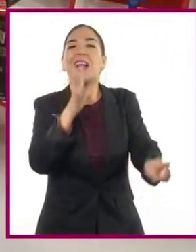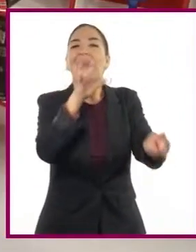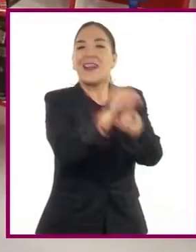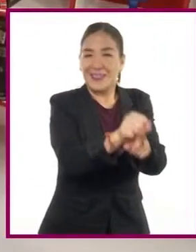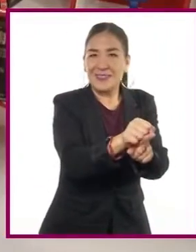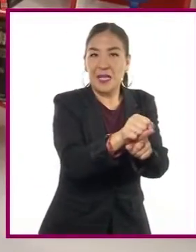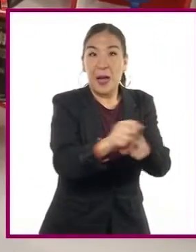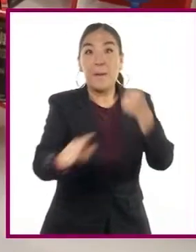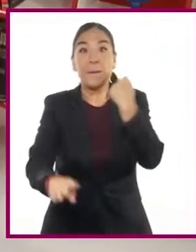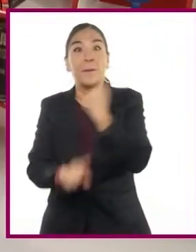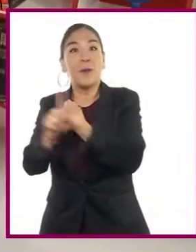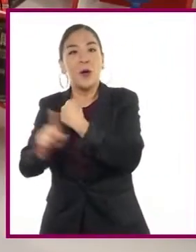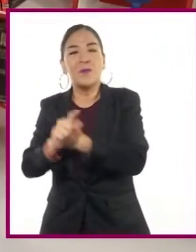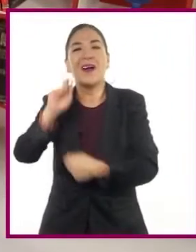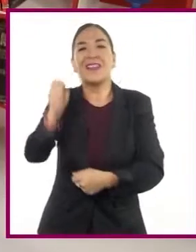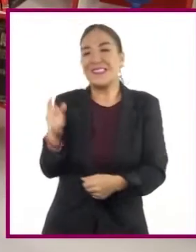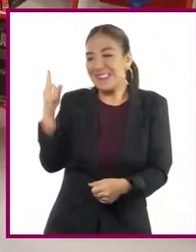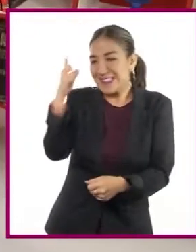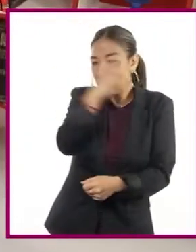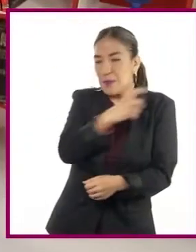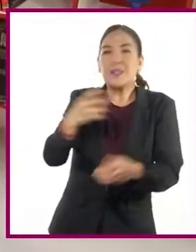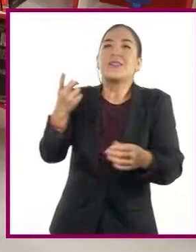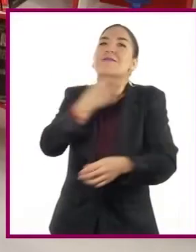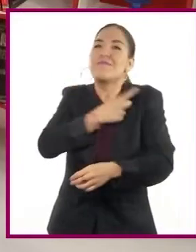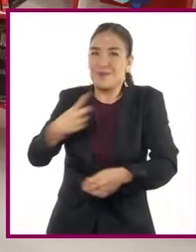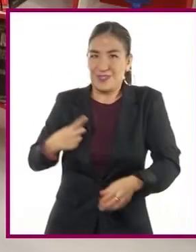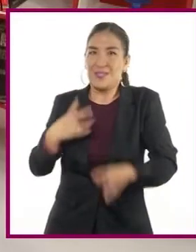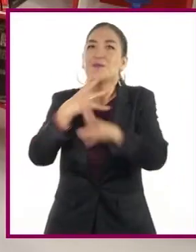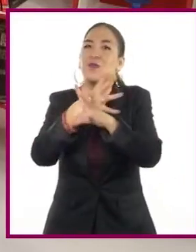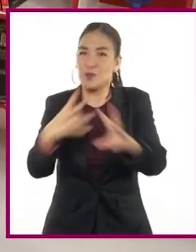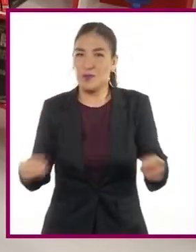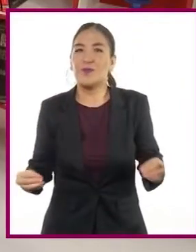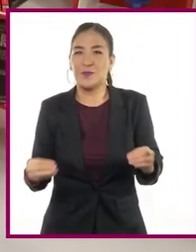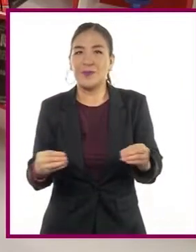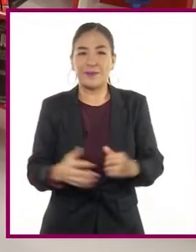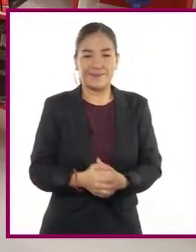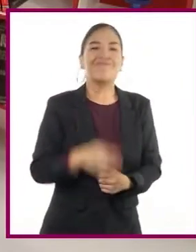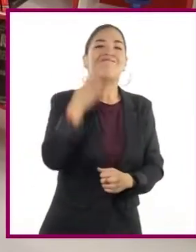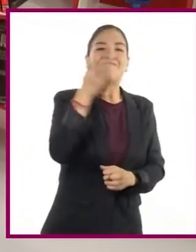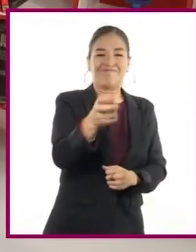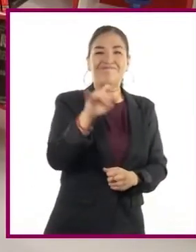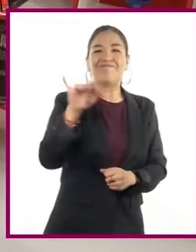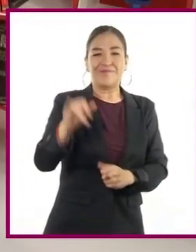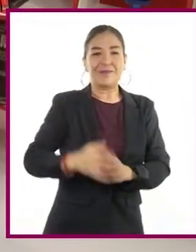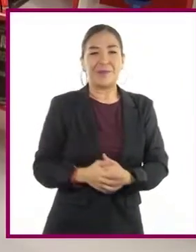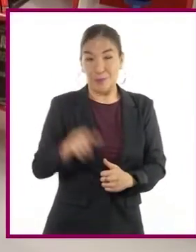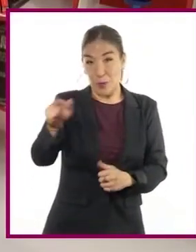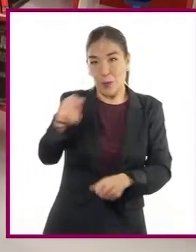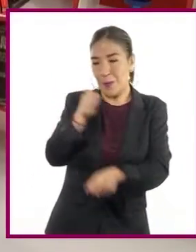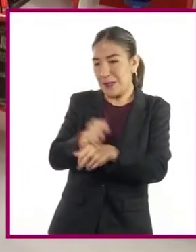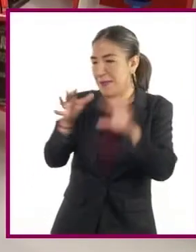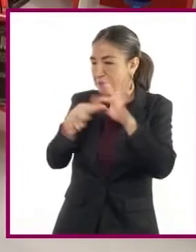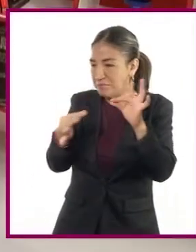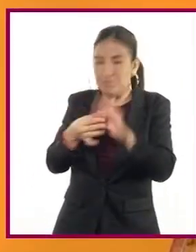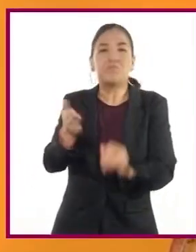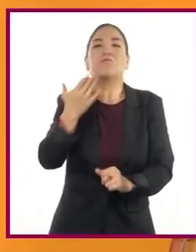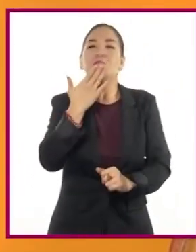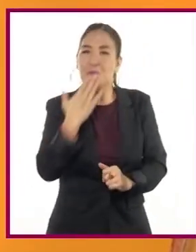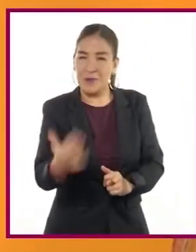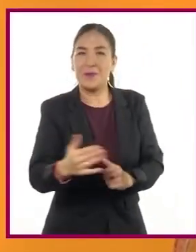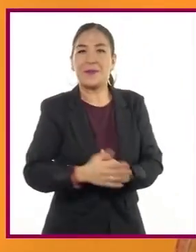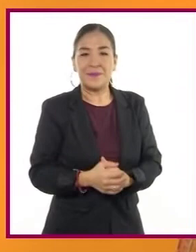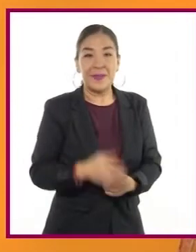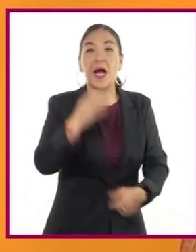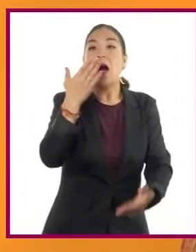problema es alguna adversidad que debemos solucionar. ¡Exacto! No lo pudiste decir mejor. Y ahora